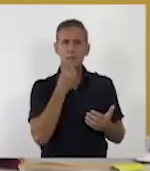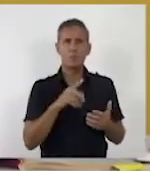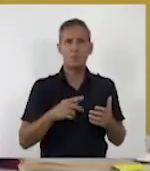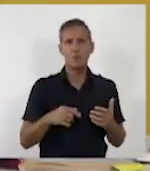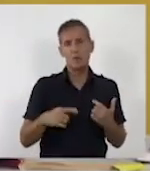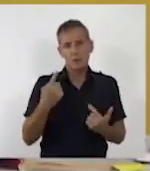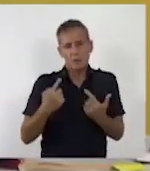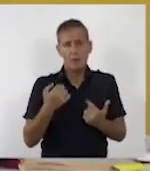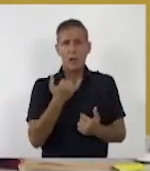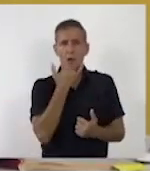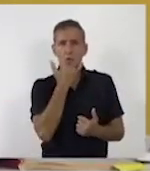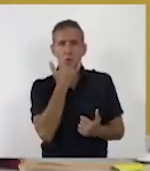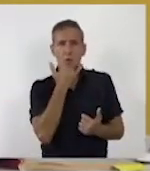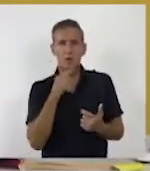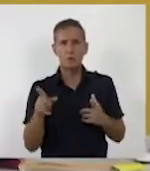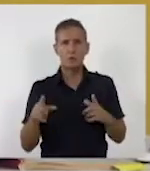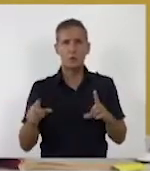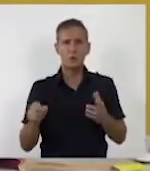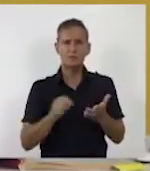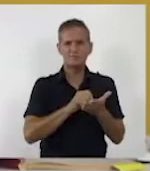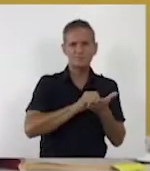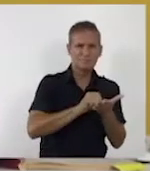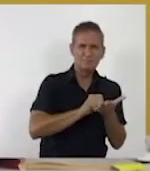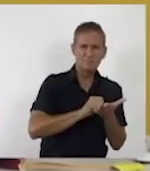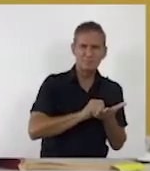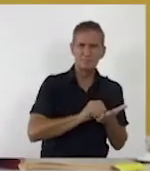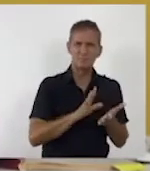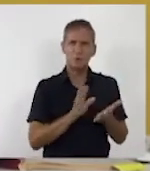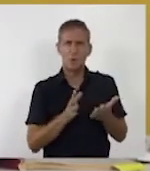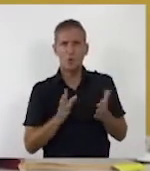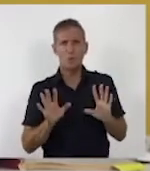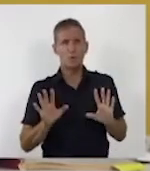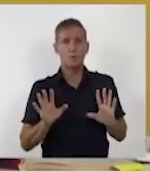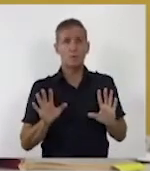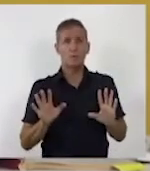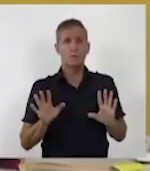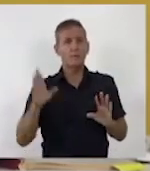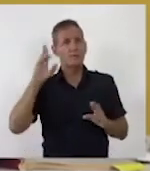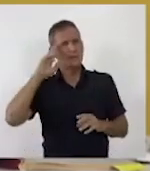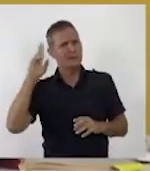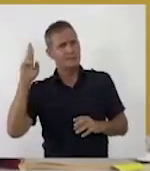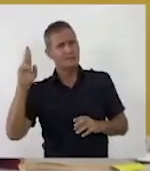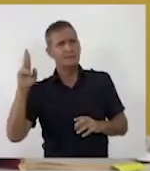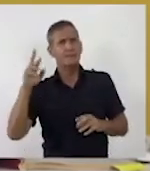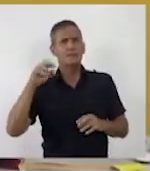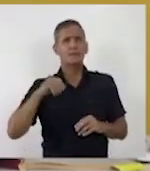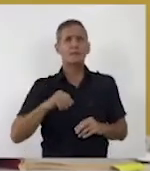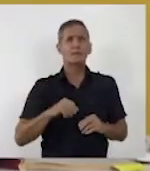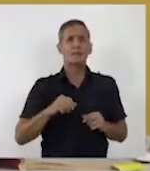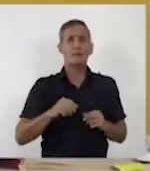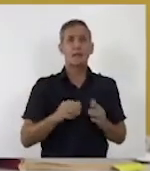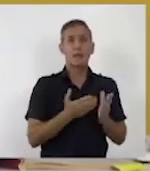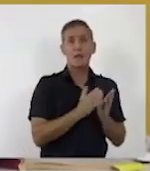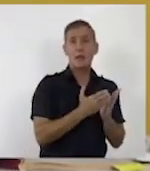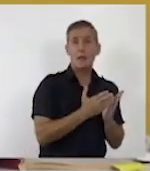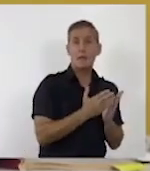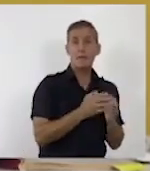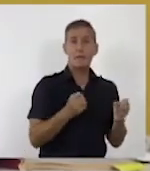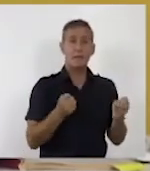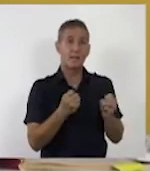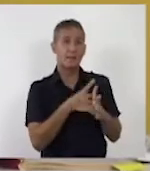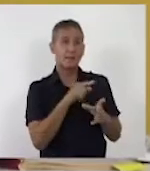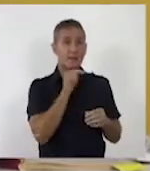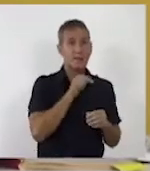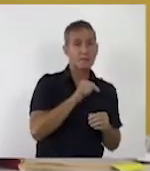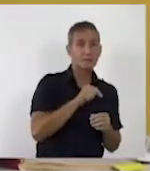puedan corregir si cometieron algún error eviten tener borrones tachadura pero siempre les recordamos aparecen páginas en blanco